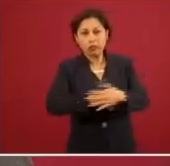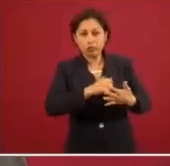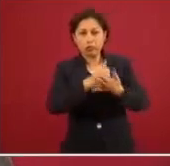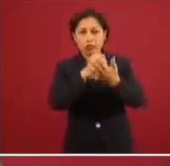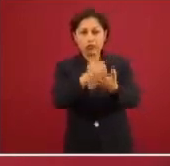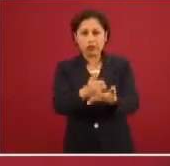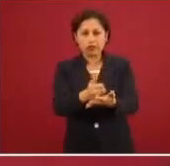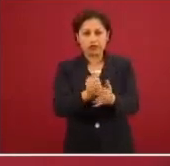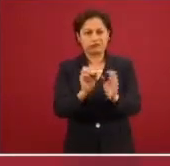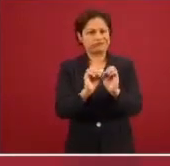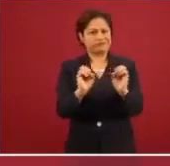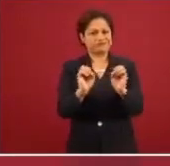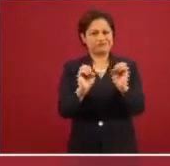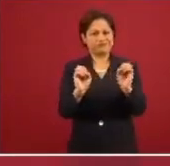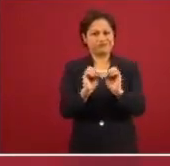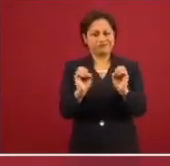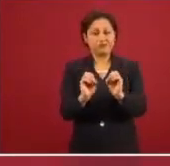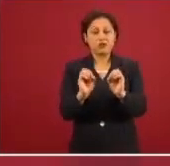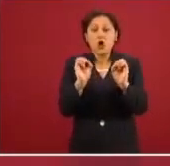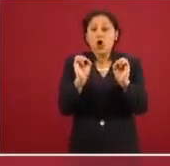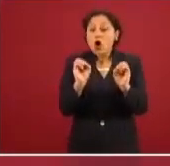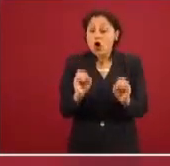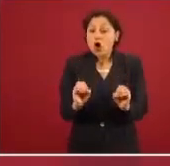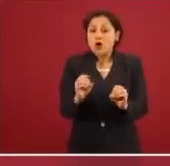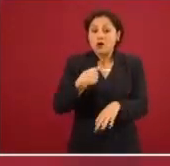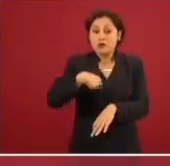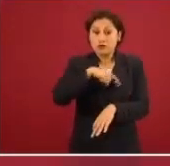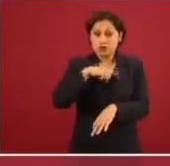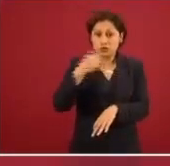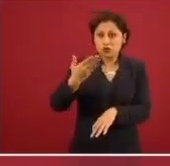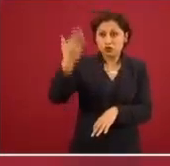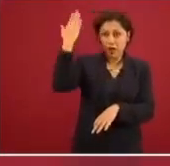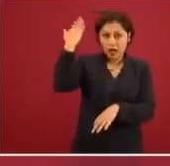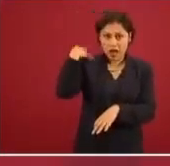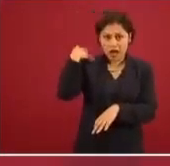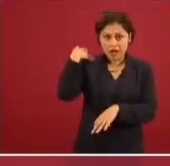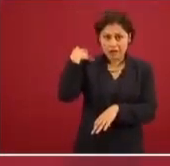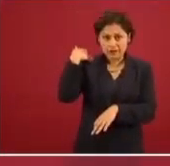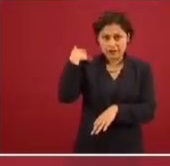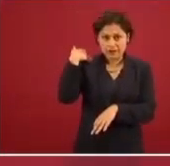se iba a apoyar solo a los